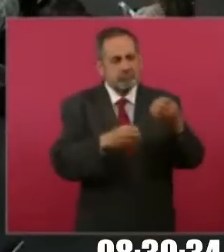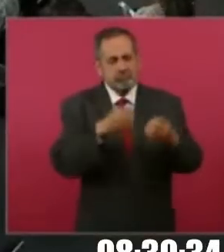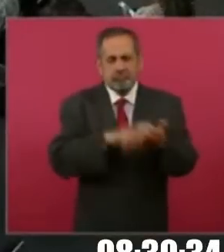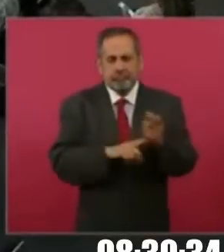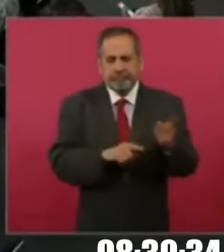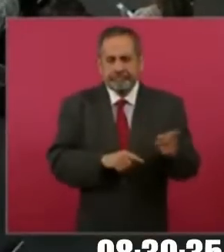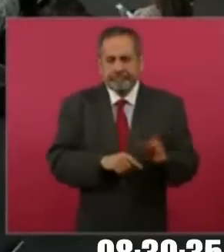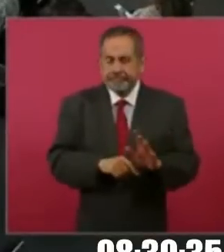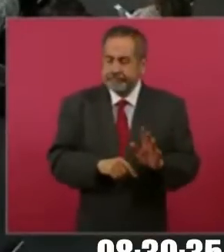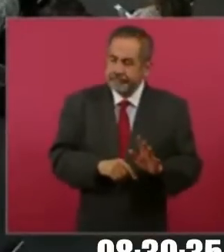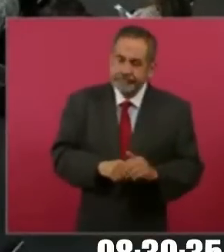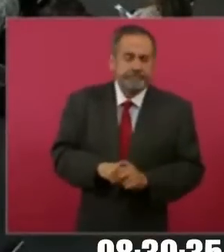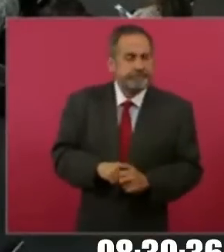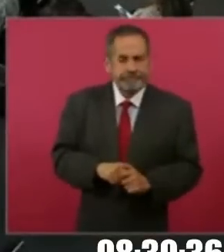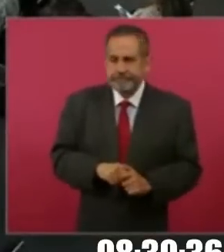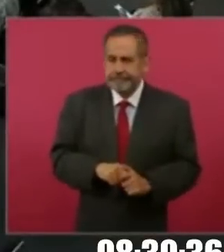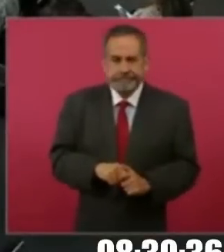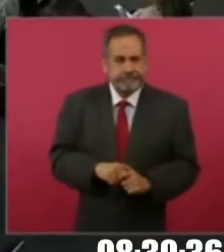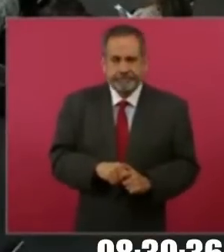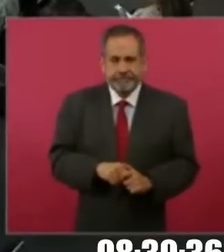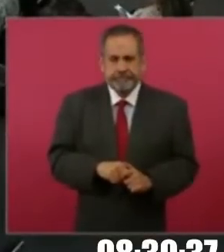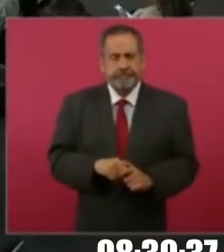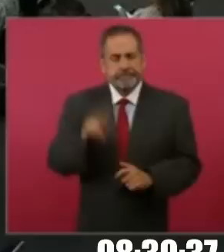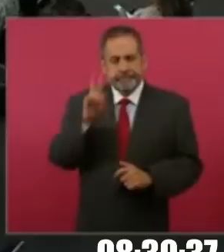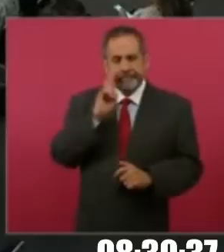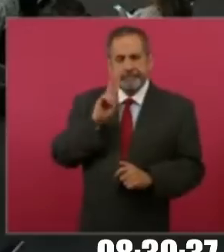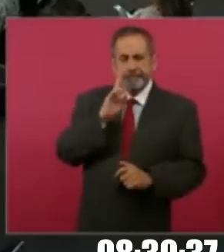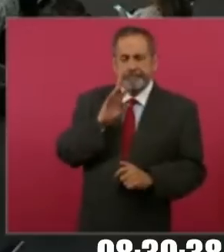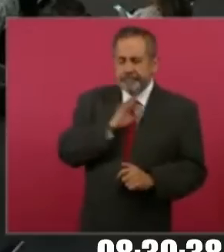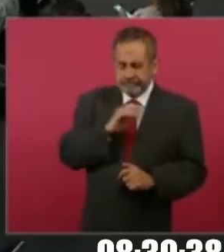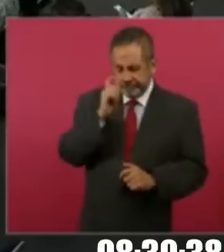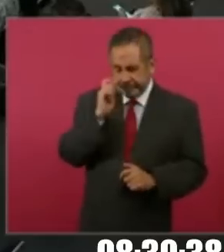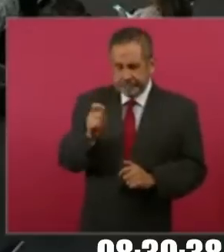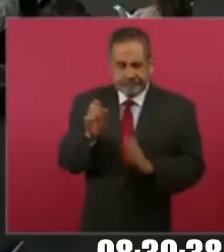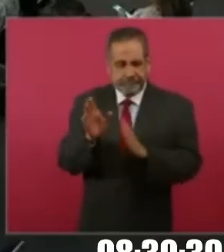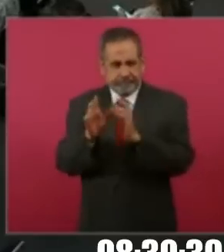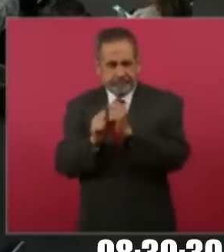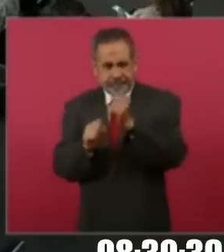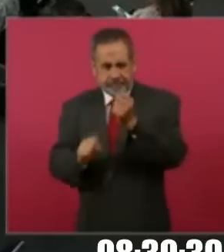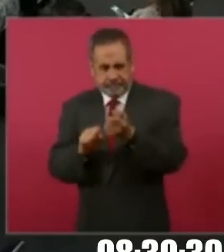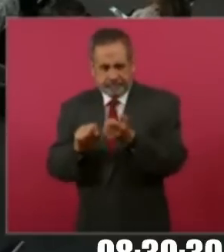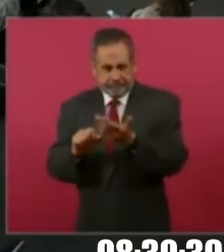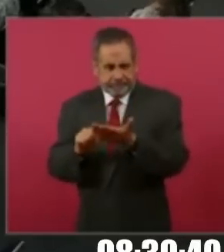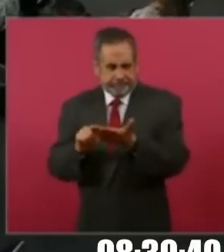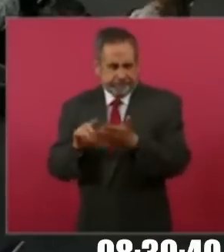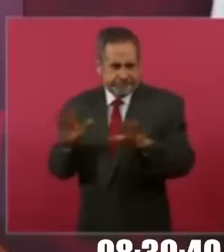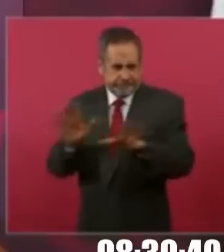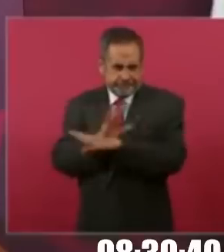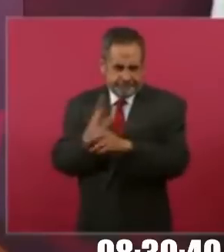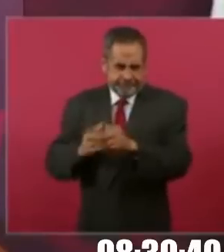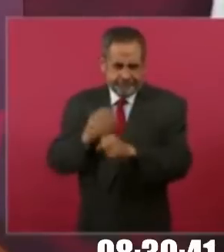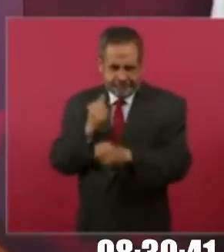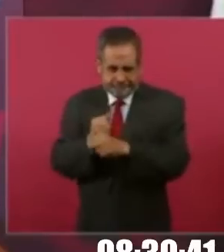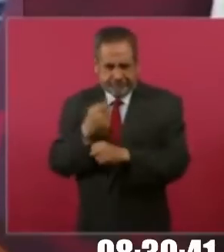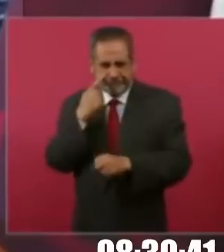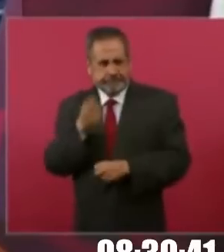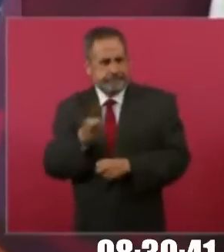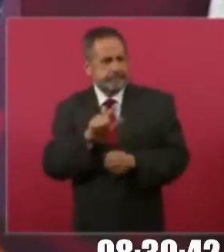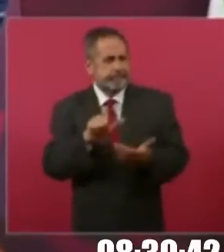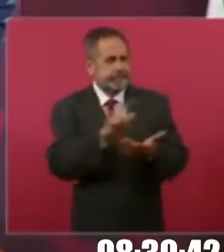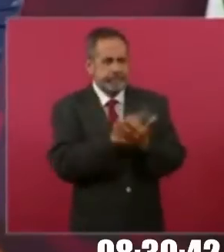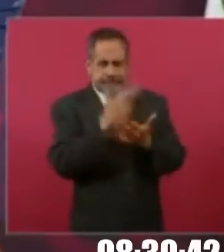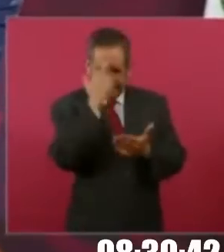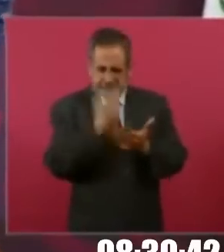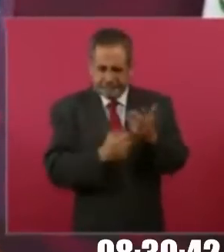interesante es saber qué alcance tuvo la reforma constitucional para convertir en delito grave